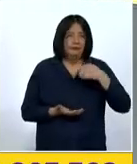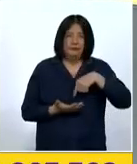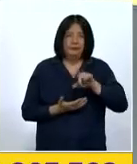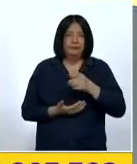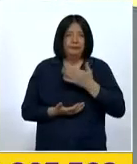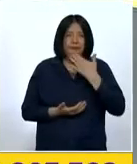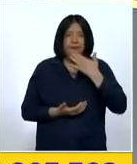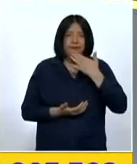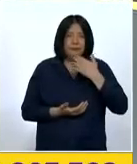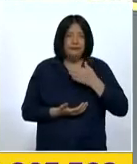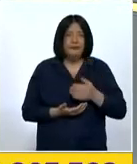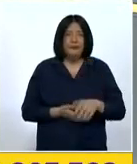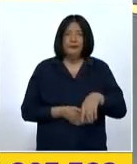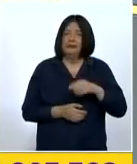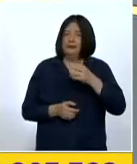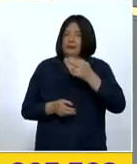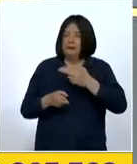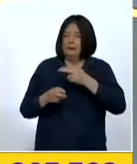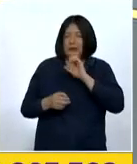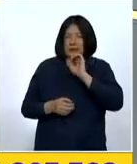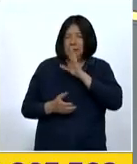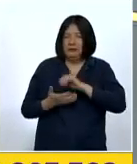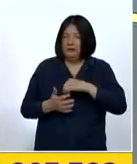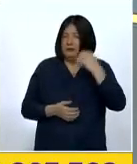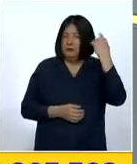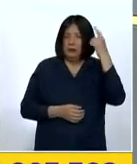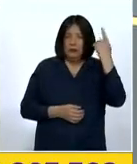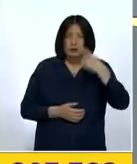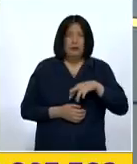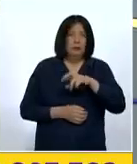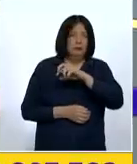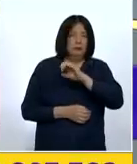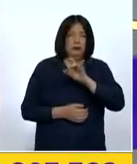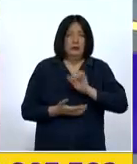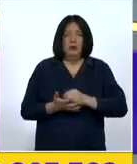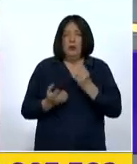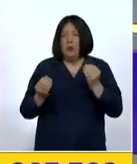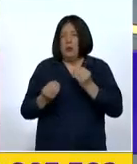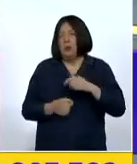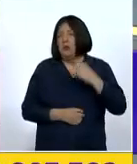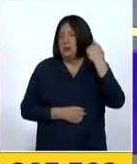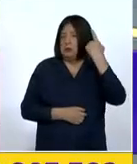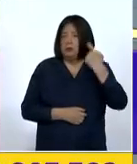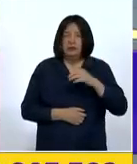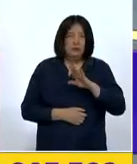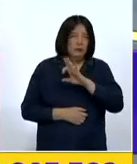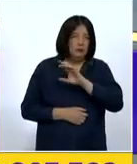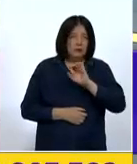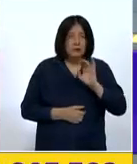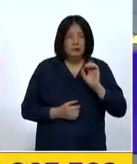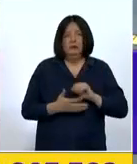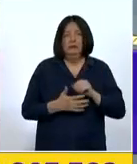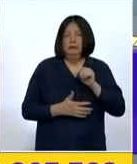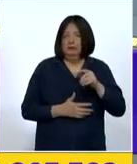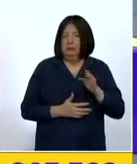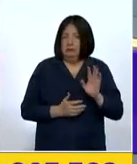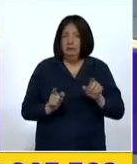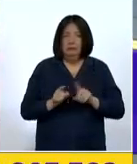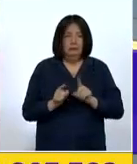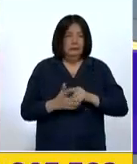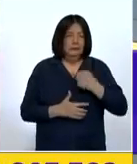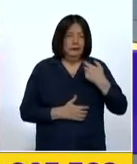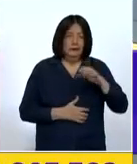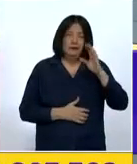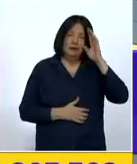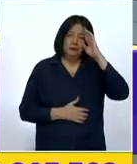Del autor intelectual Loco Paul, también conocido como Loco Frank o Loco Franco. Esto entonces también la